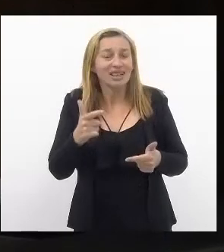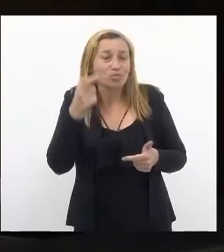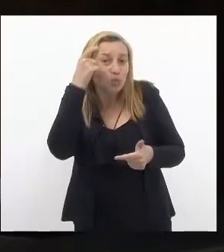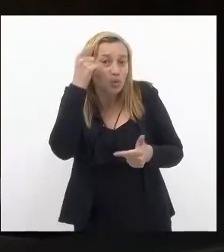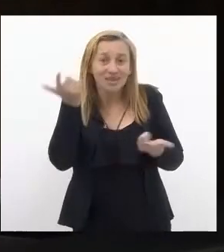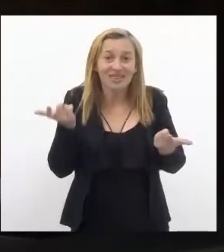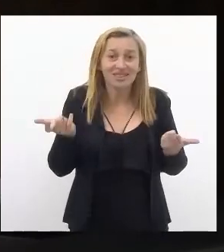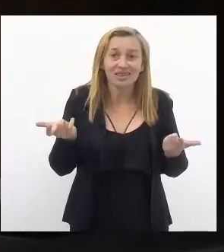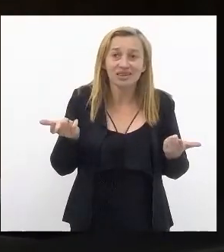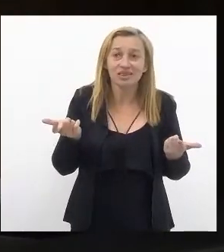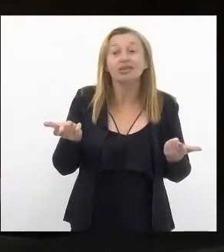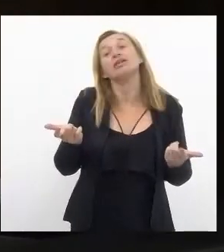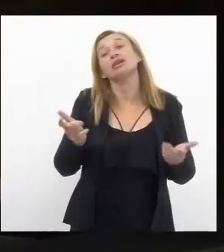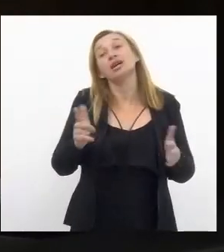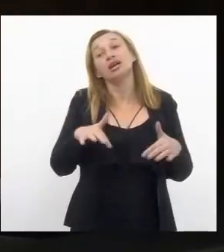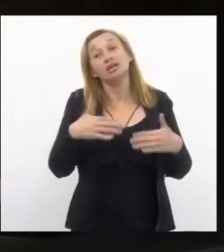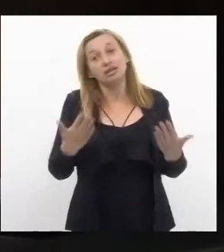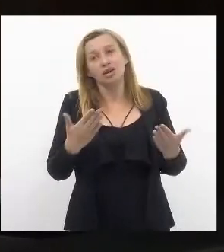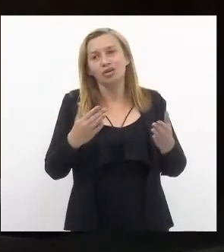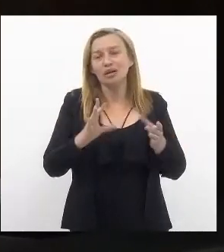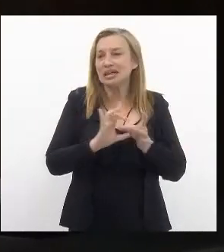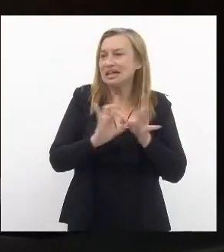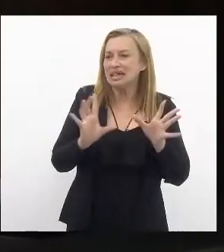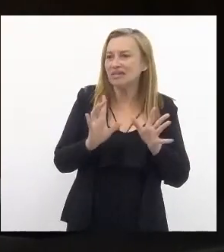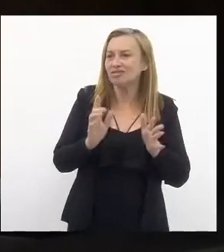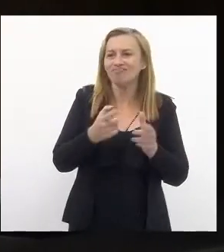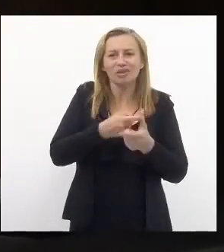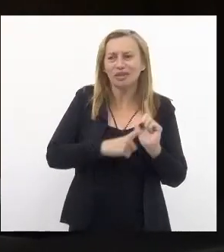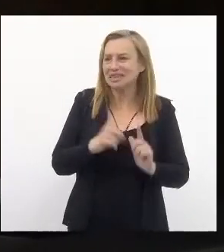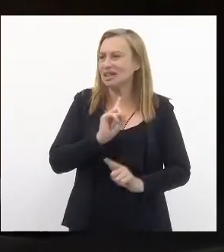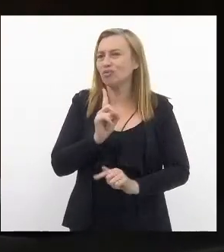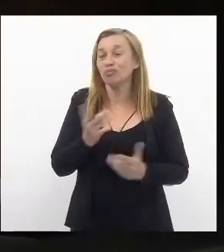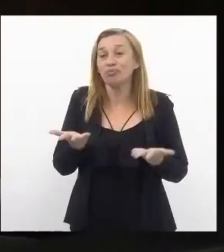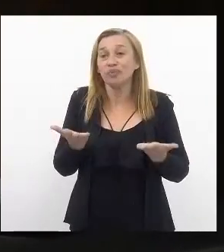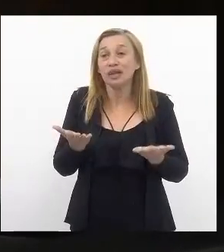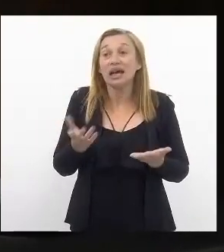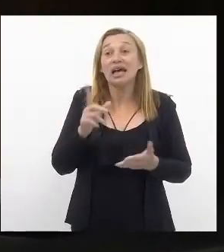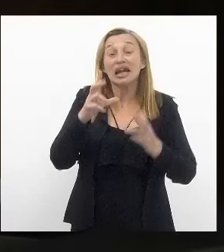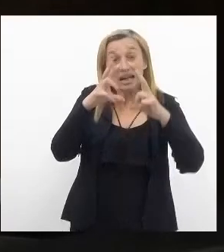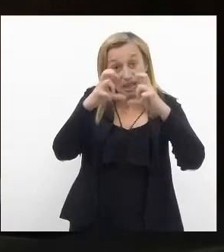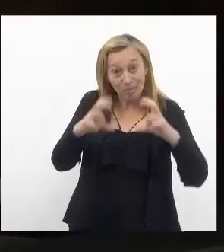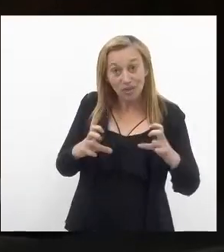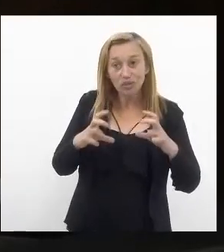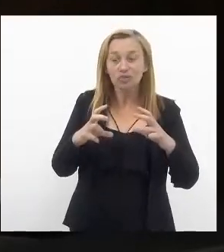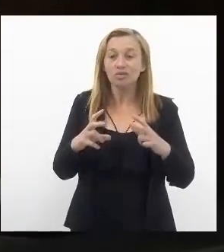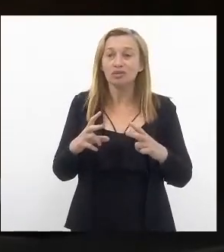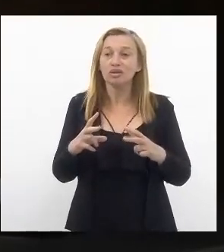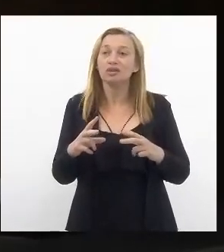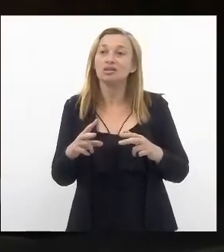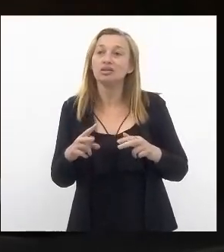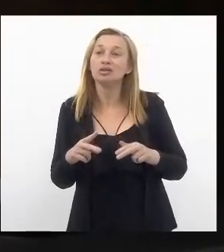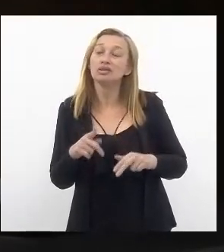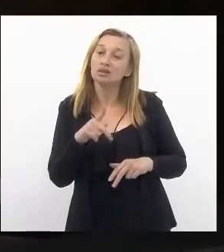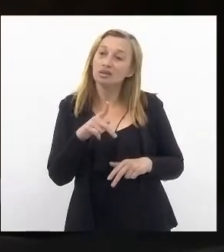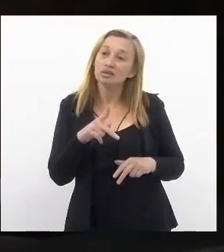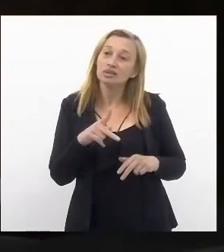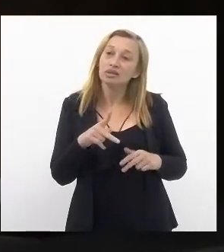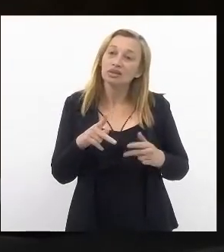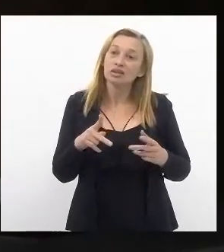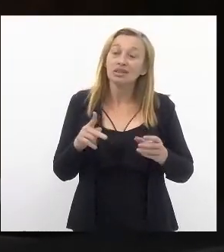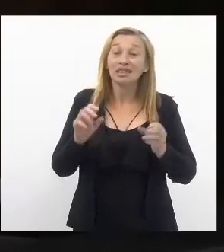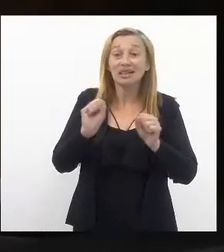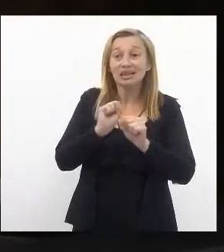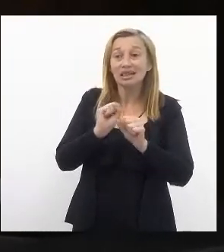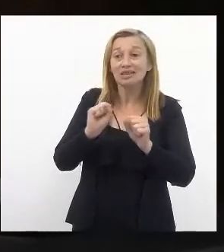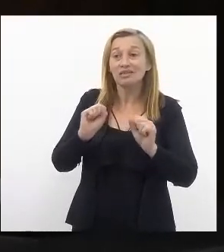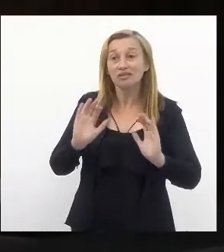conciencia, entonces no somos libres e independientes. En el Líbano estamos festejando, hace 2 días festejamos la